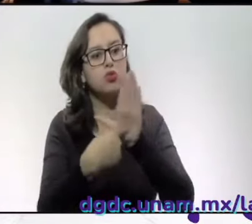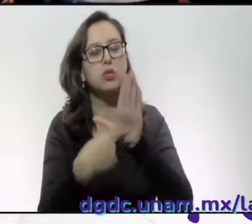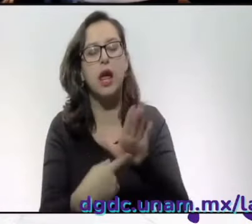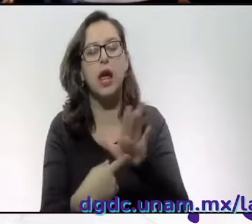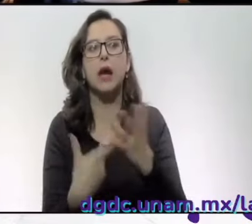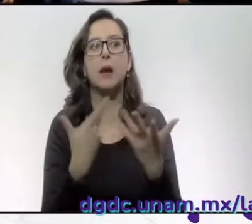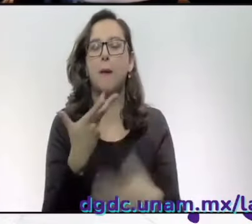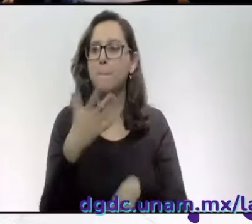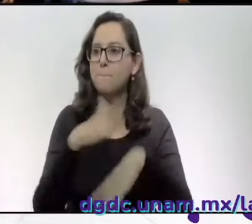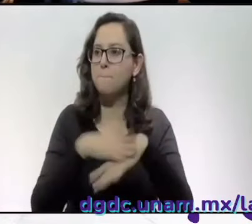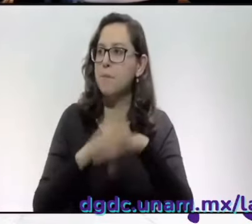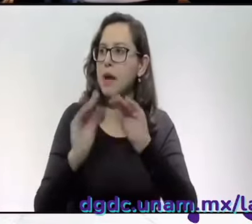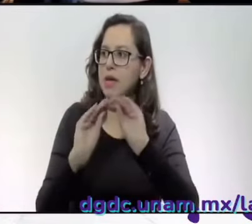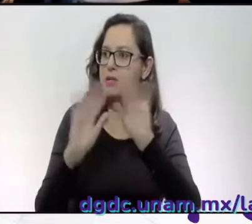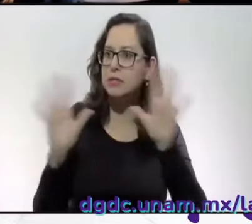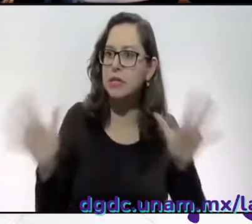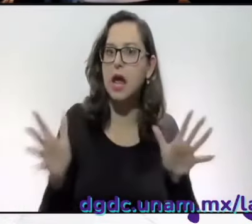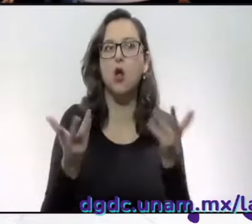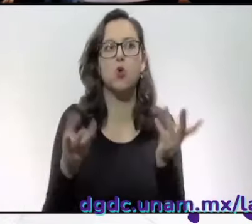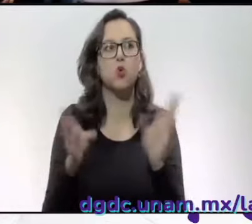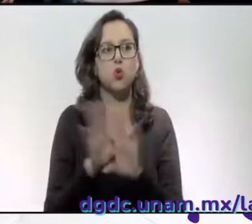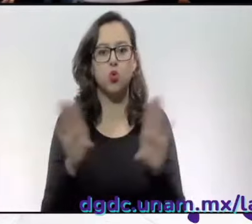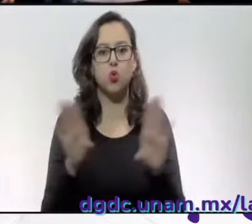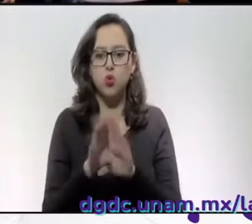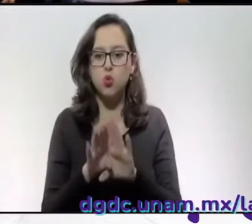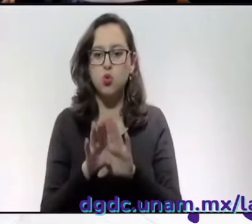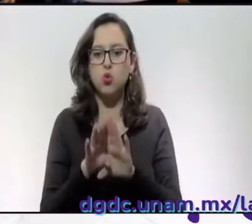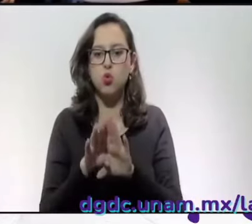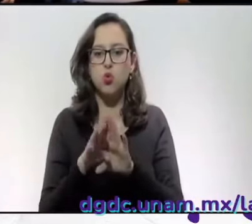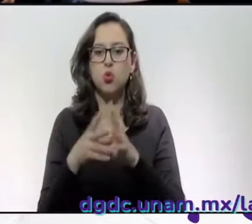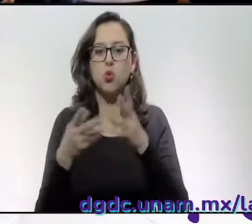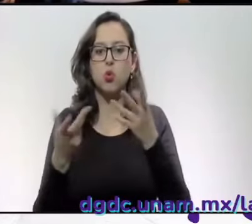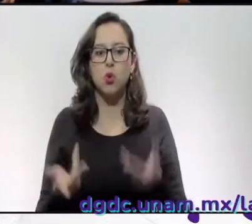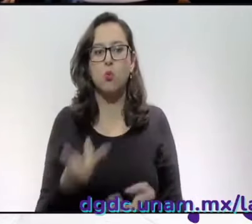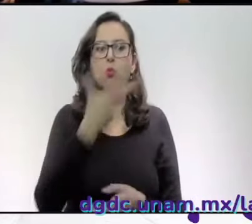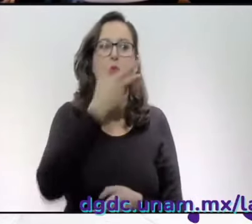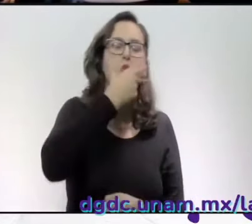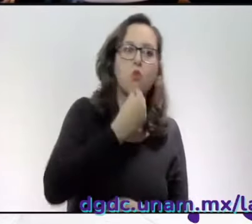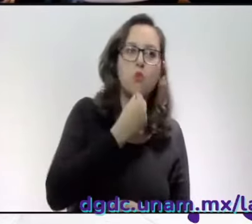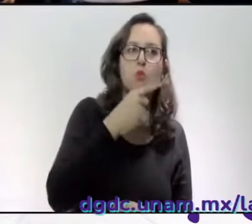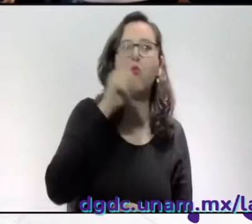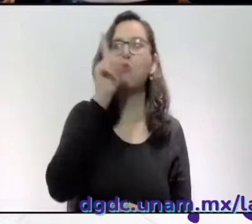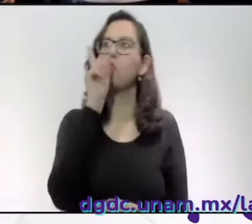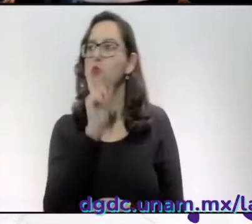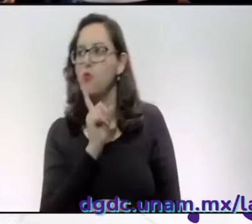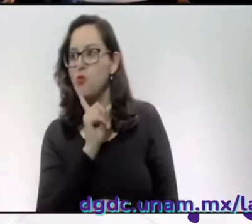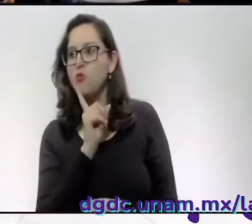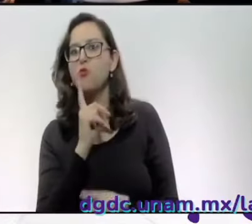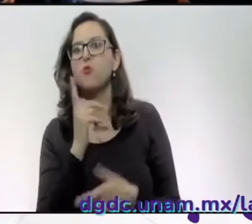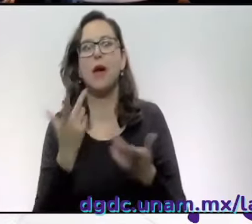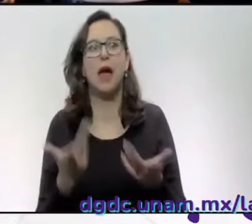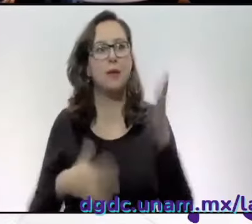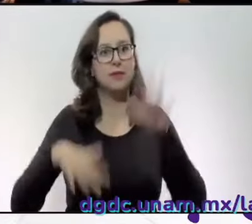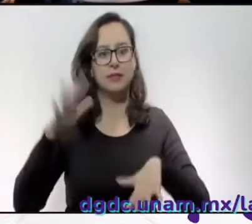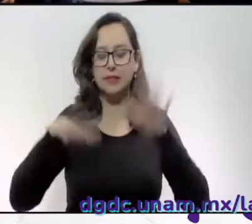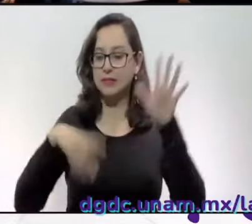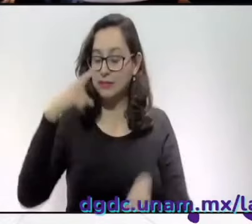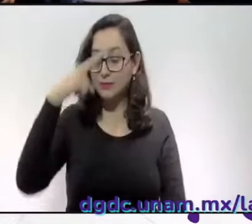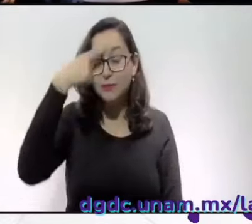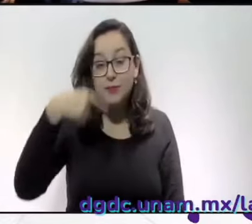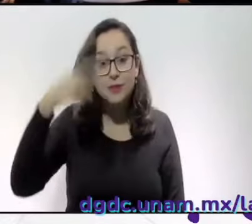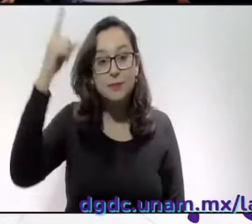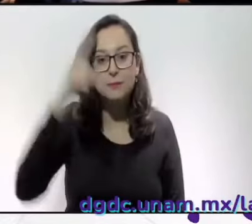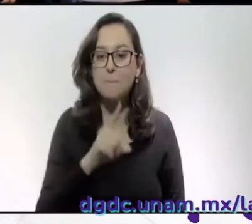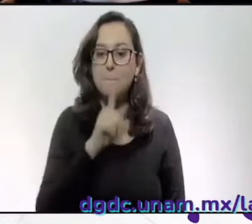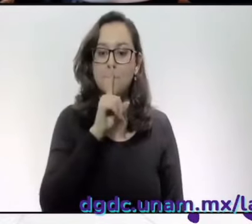visibilizar tanto trabajos pues, masculinos como femeninos, teniendo en cuenta que no es fácil, ¿no? Porque, obviamente, cuando uno hace una